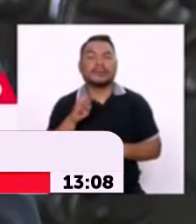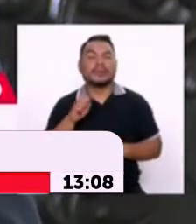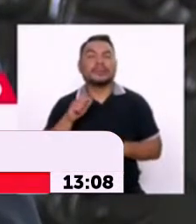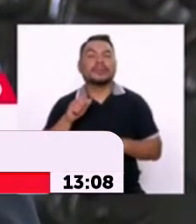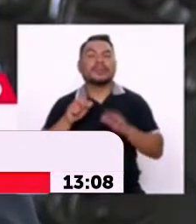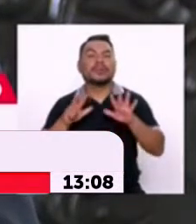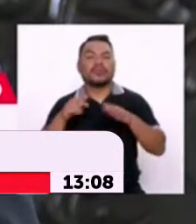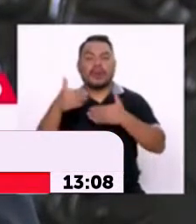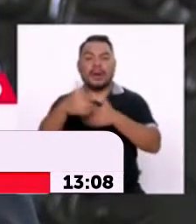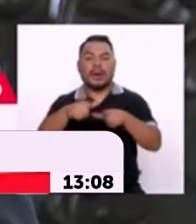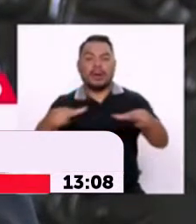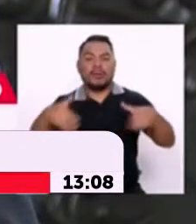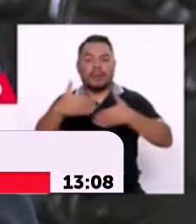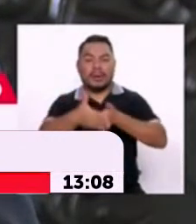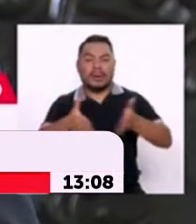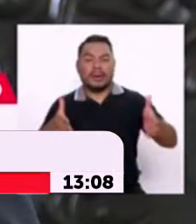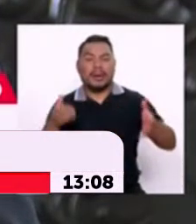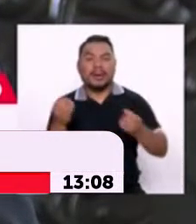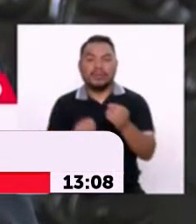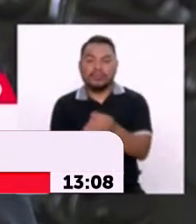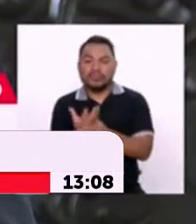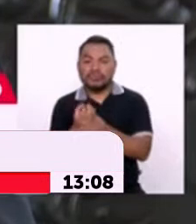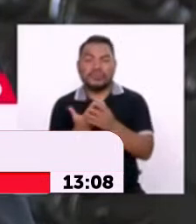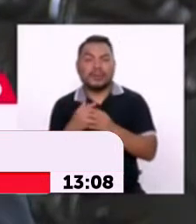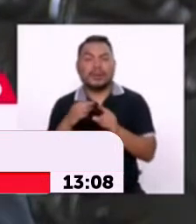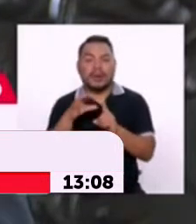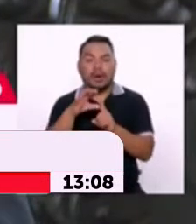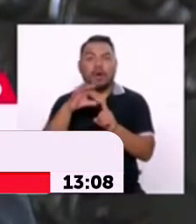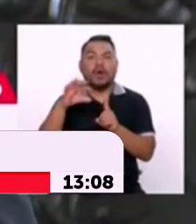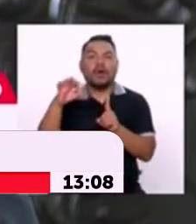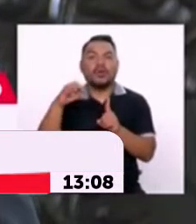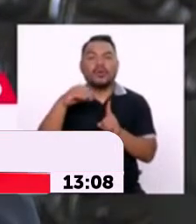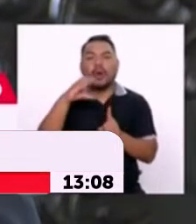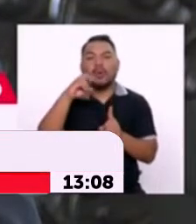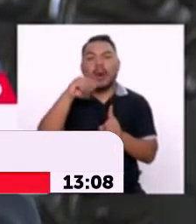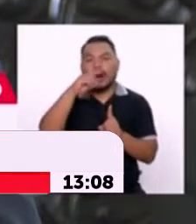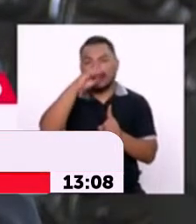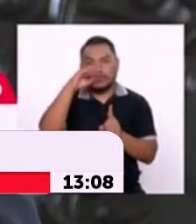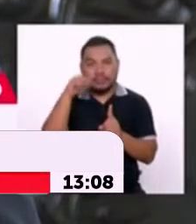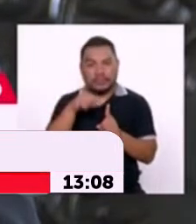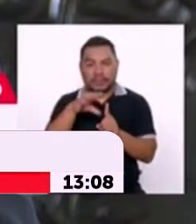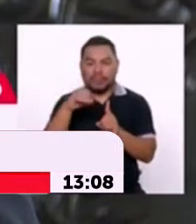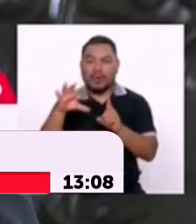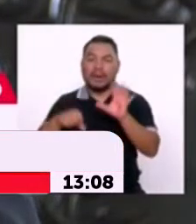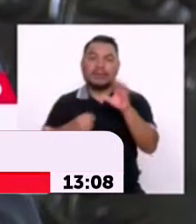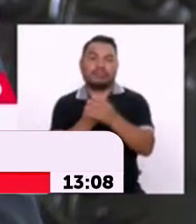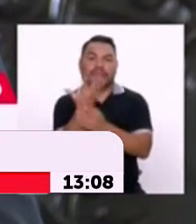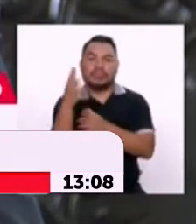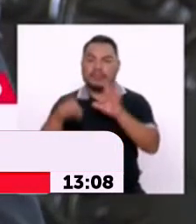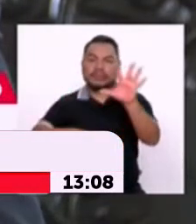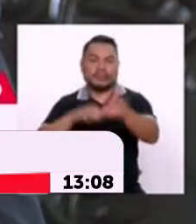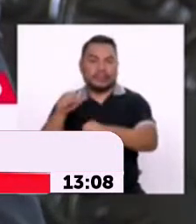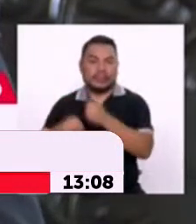5.418 hectáreas de cultivos ilegales de hoja de coca. Se ha